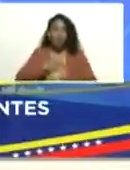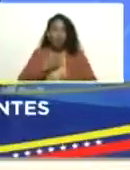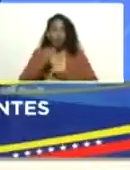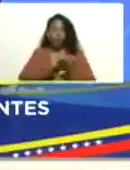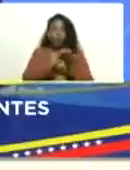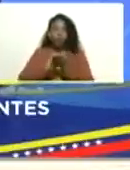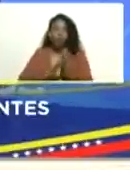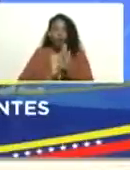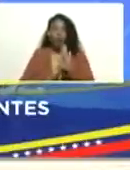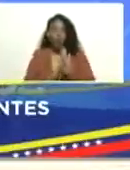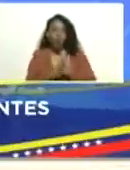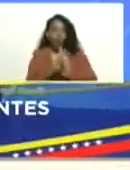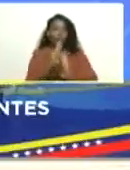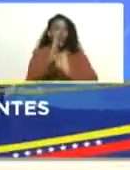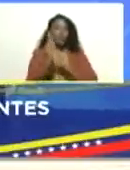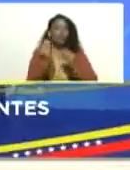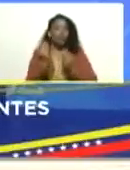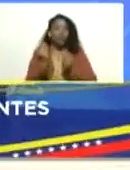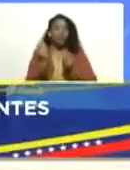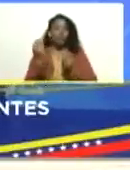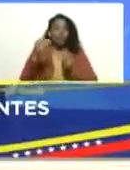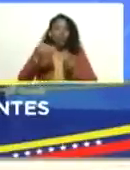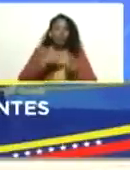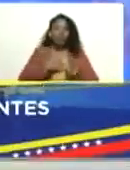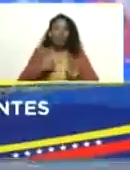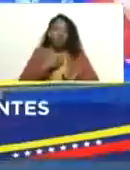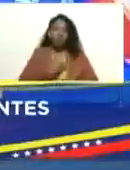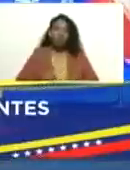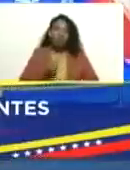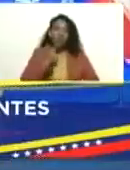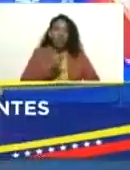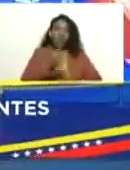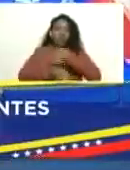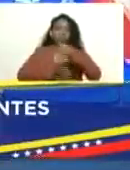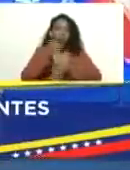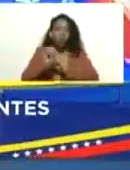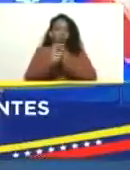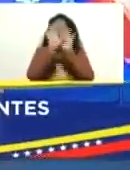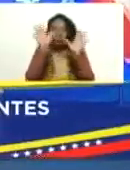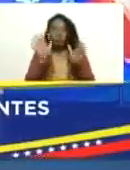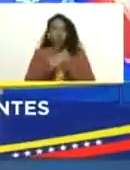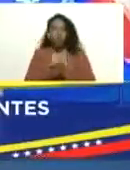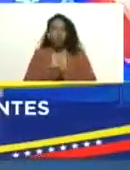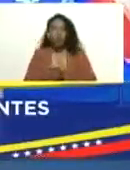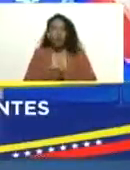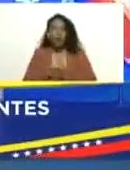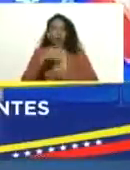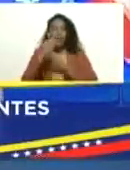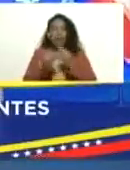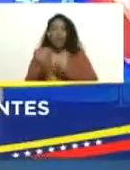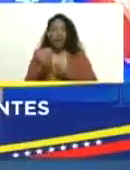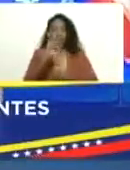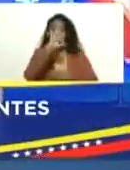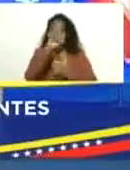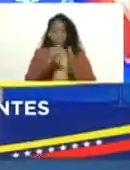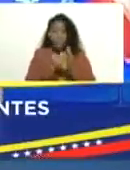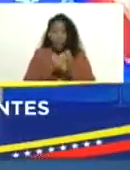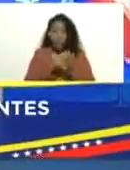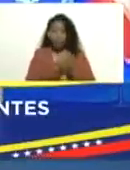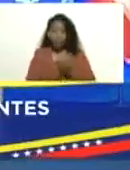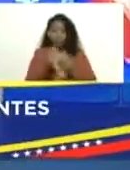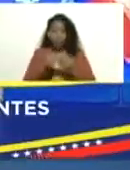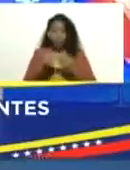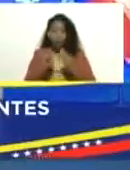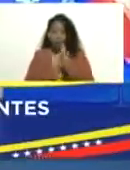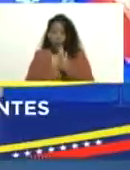los niveles que el presidente Raisi está señalando. Llevarlo de 3.000 millones de dólares en